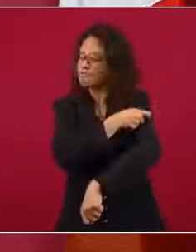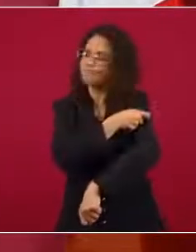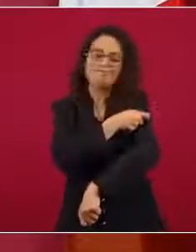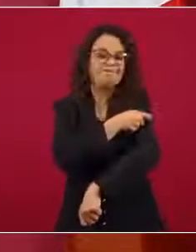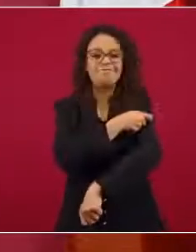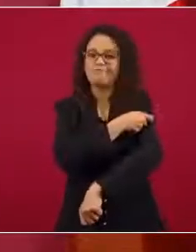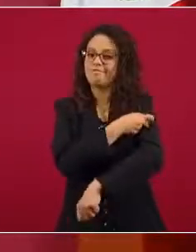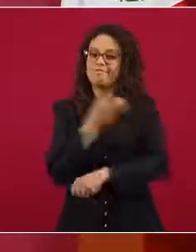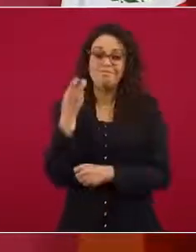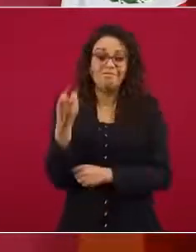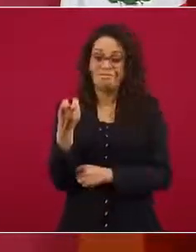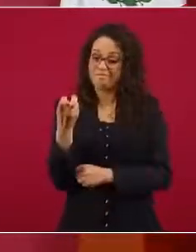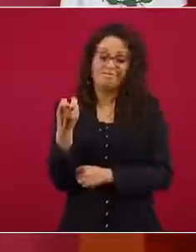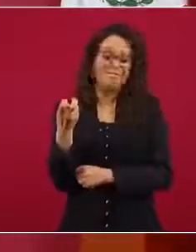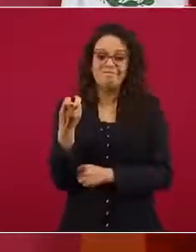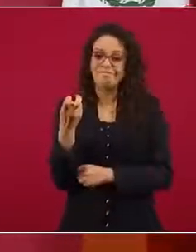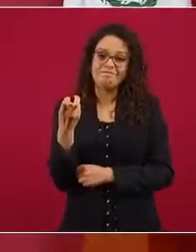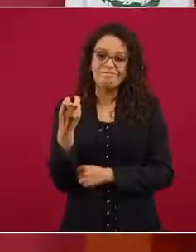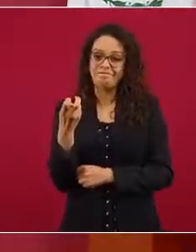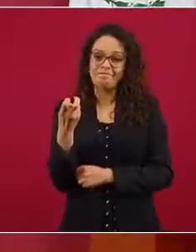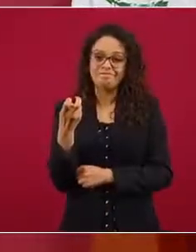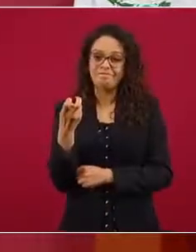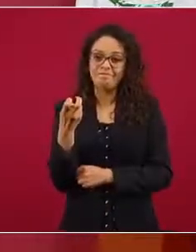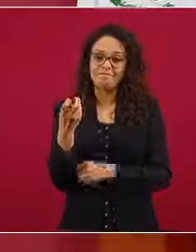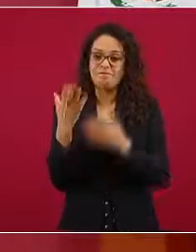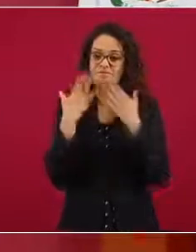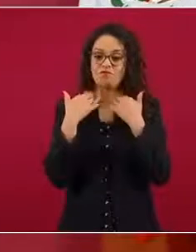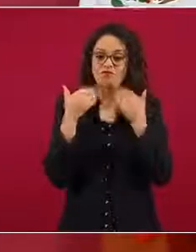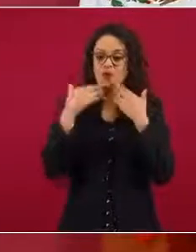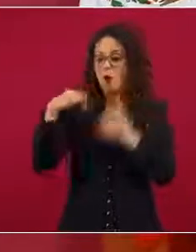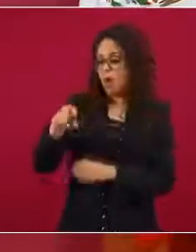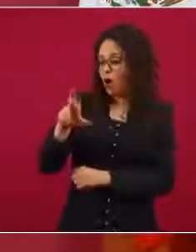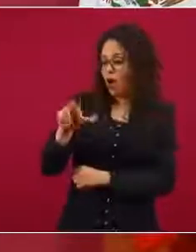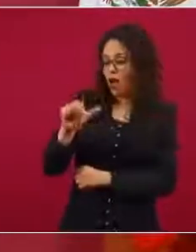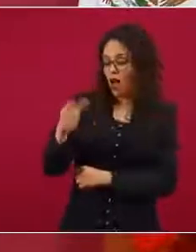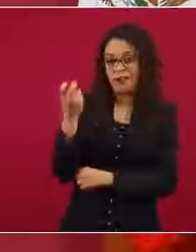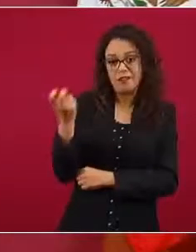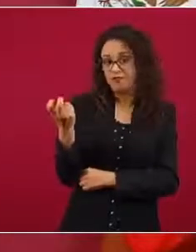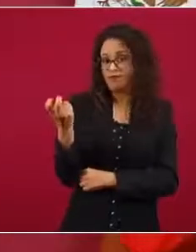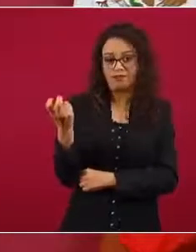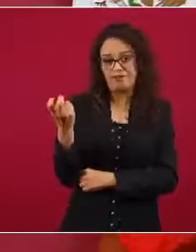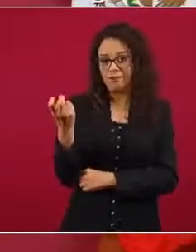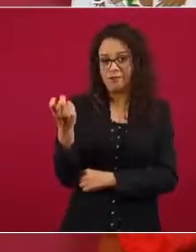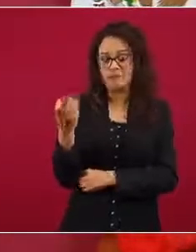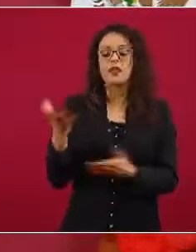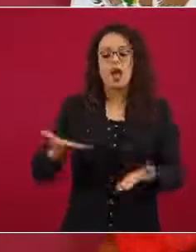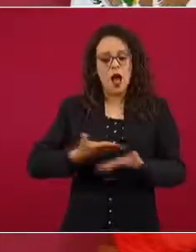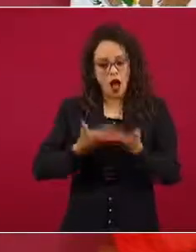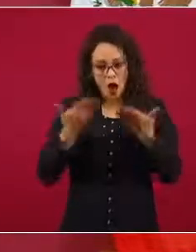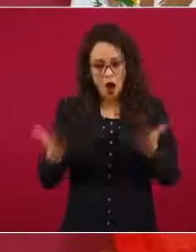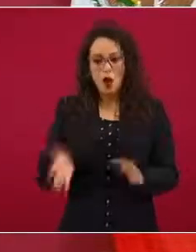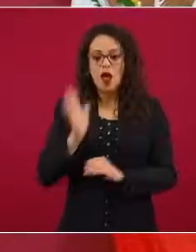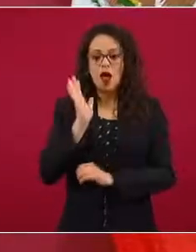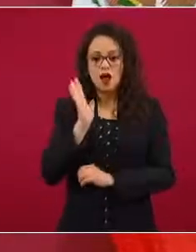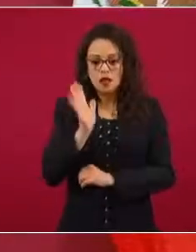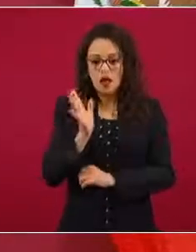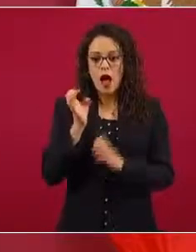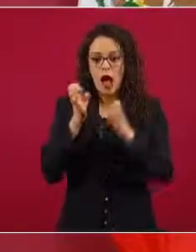Eso es inmoral. Entonces, ya estamos trabajando en este